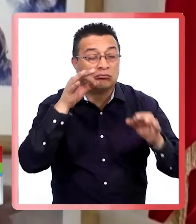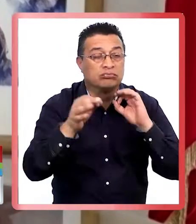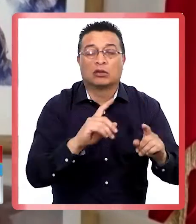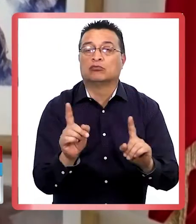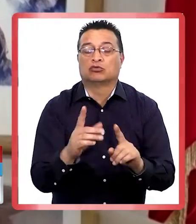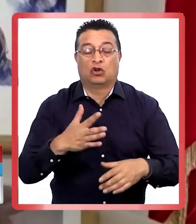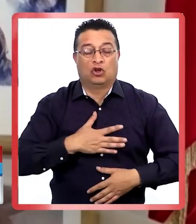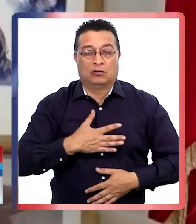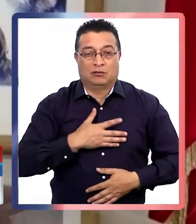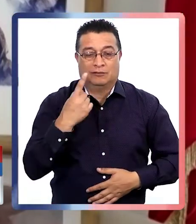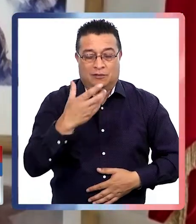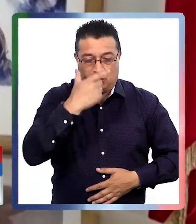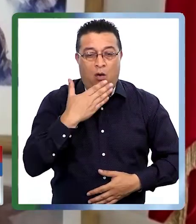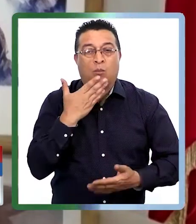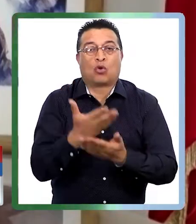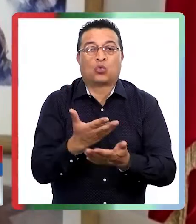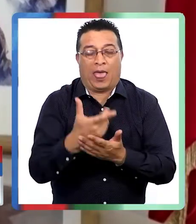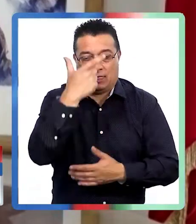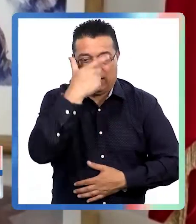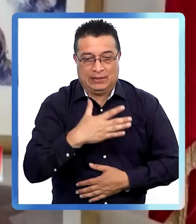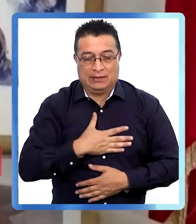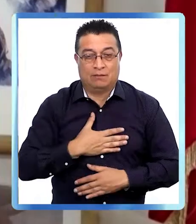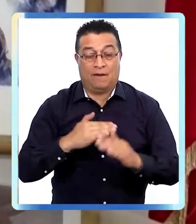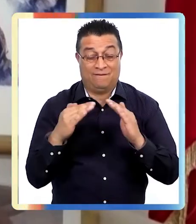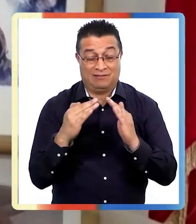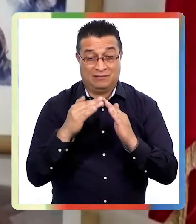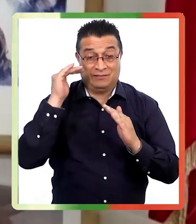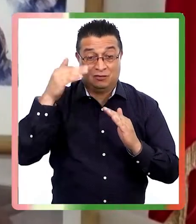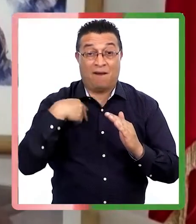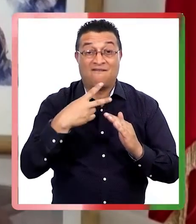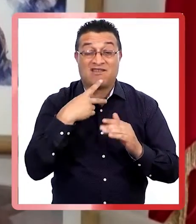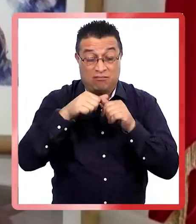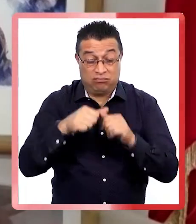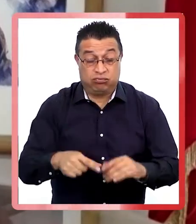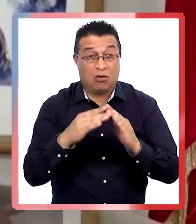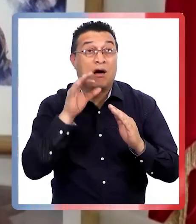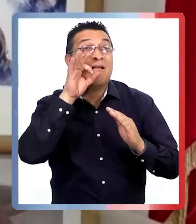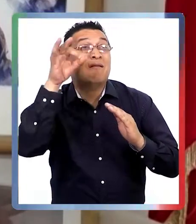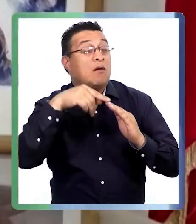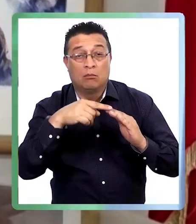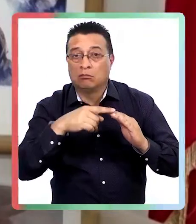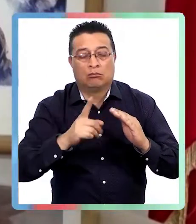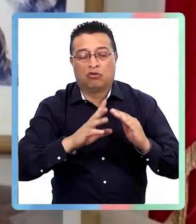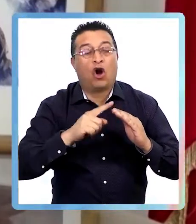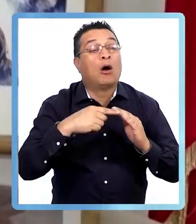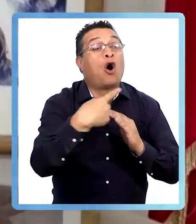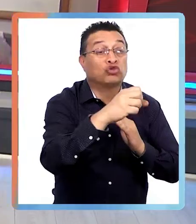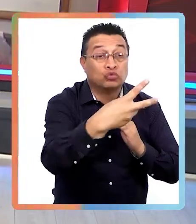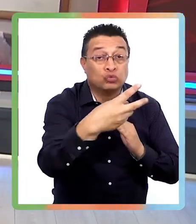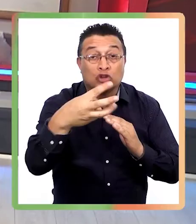situación de autofinanciamiento del postulante. La vivienda principal no se va a considerar para excluirlo, porque hay